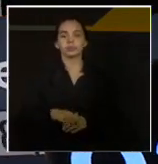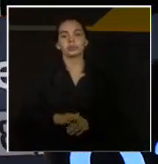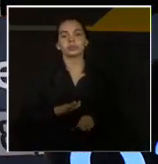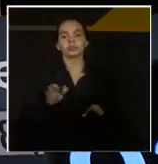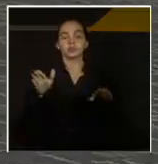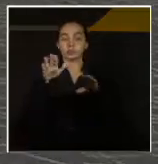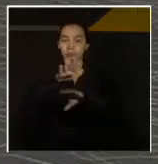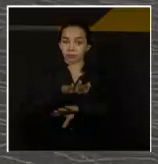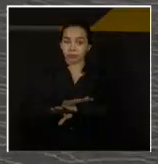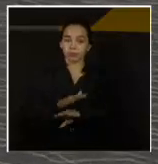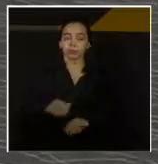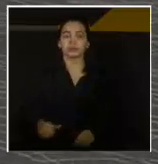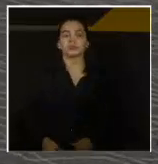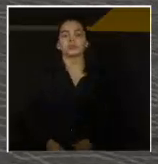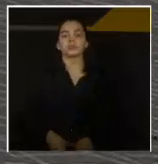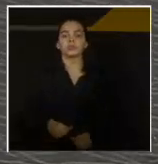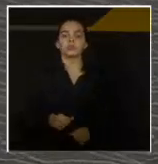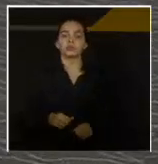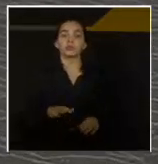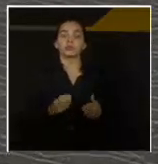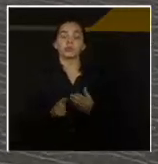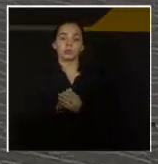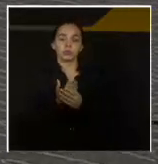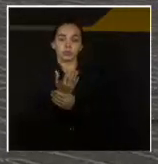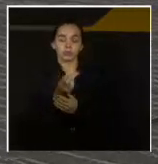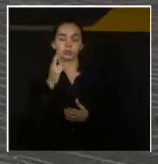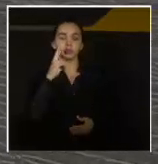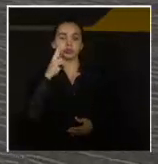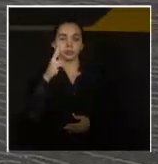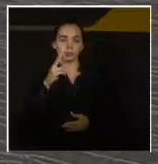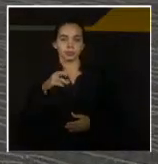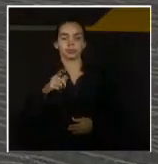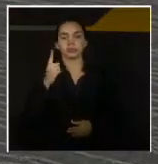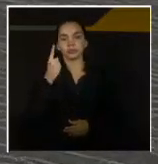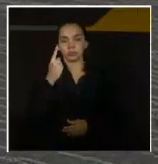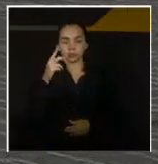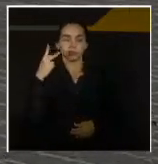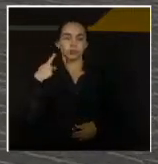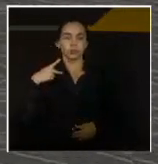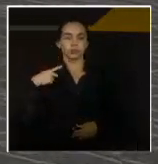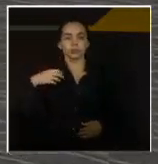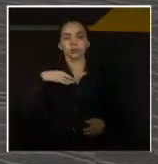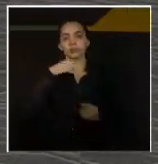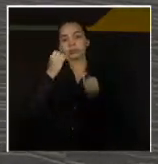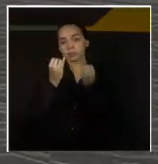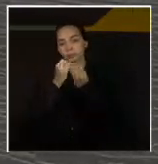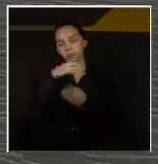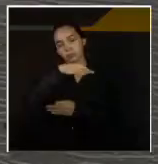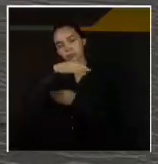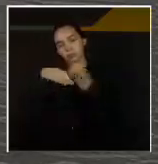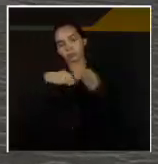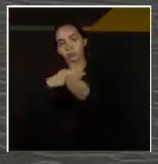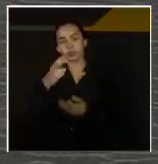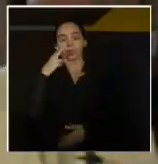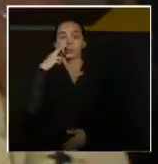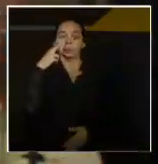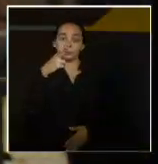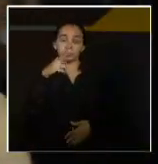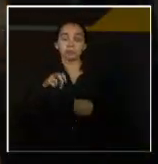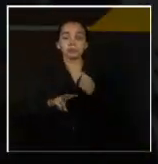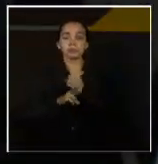diferente, una opción con una nueva visión. Un ciudadano que, como todos ustedes, identifica los